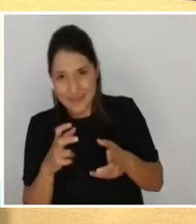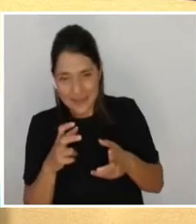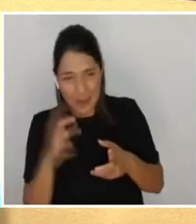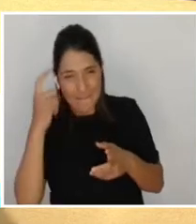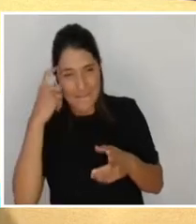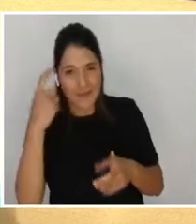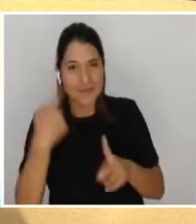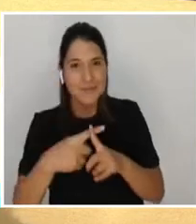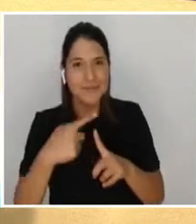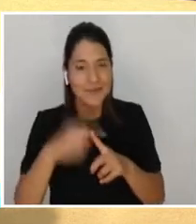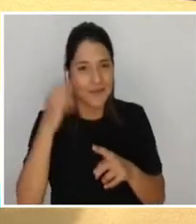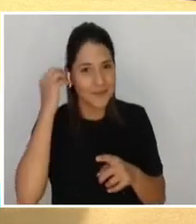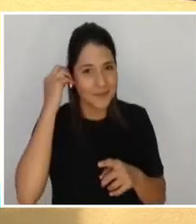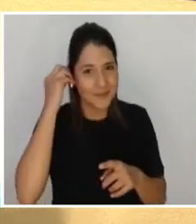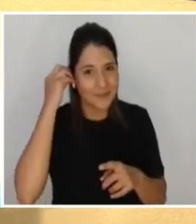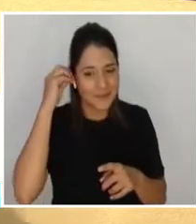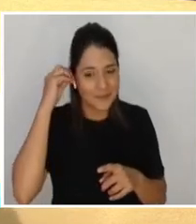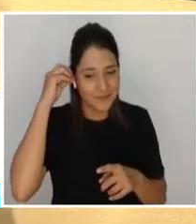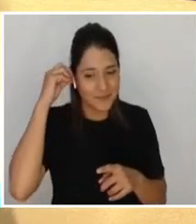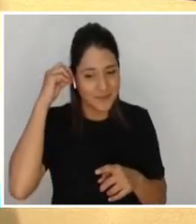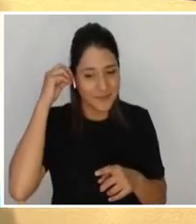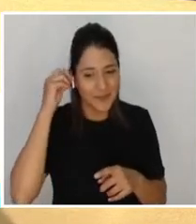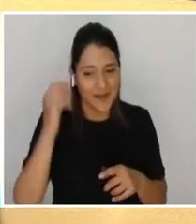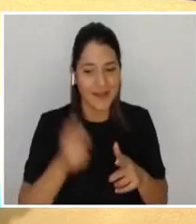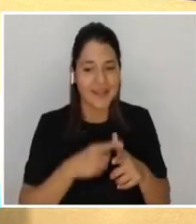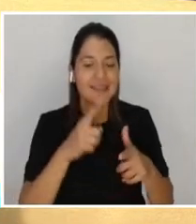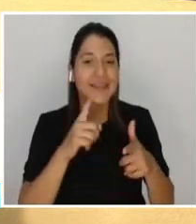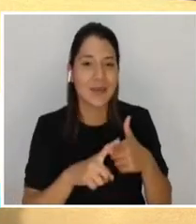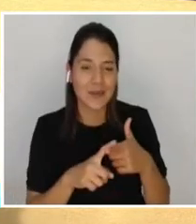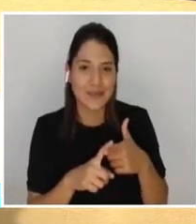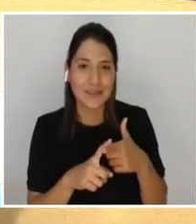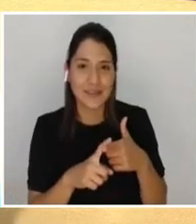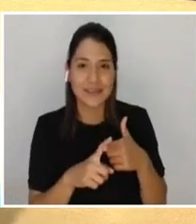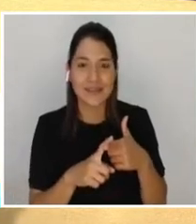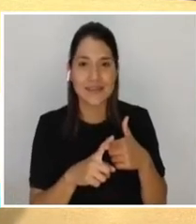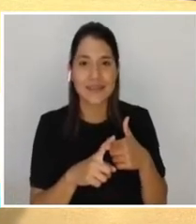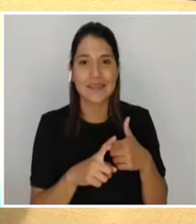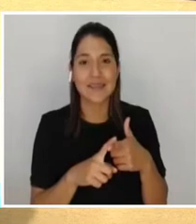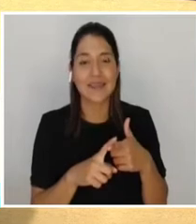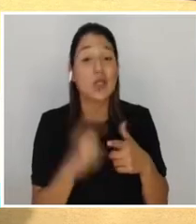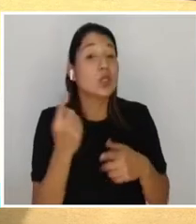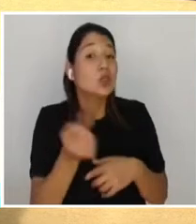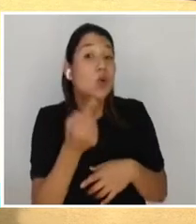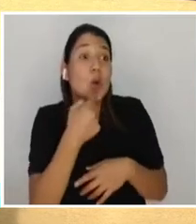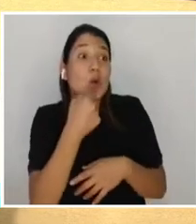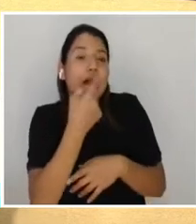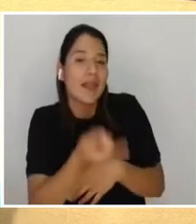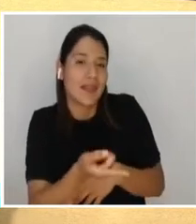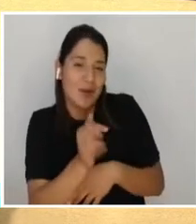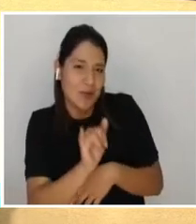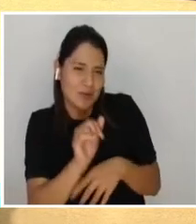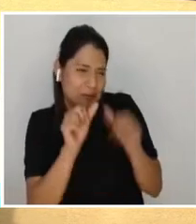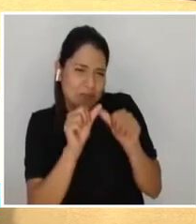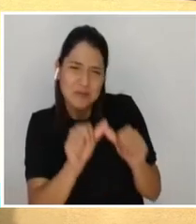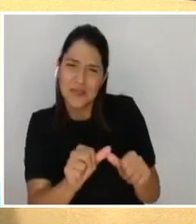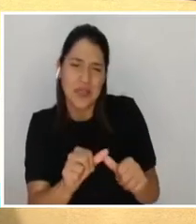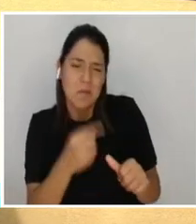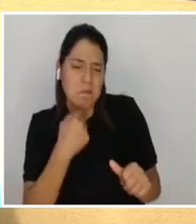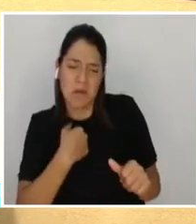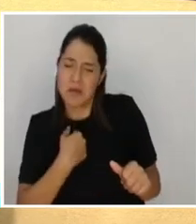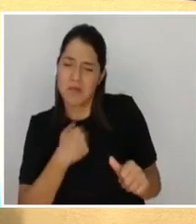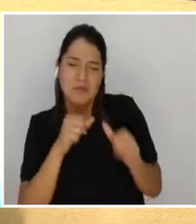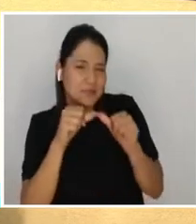ese positivismo. Pues positivismo. Entonces, nada más le digo eso, que siga, que a veces los obstáculos